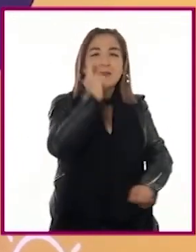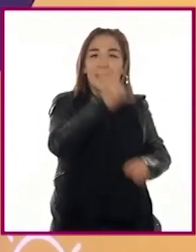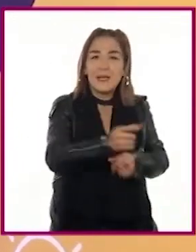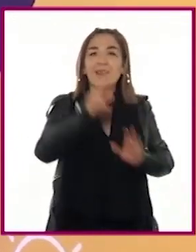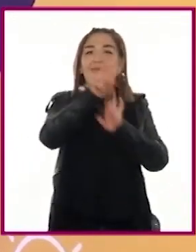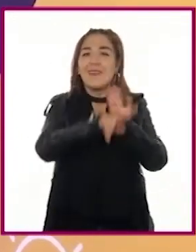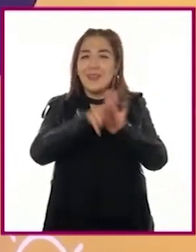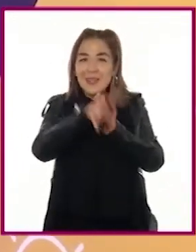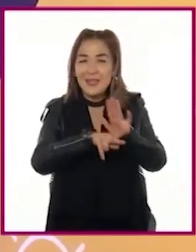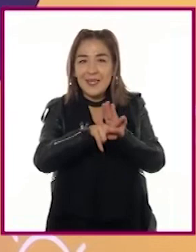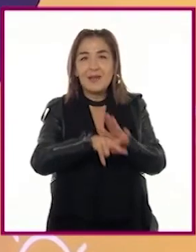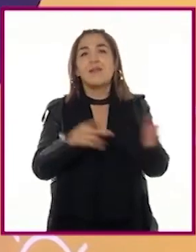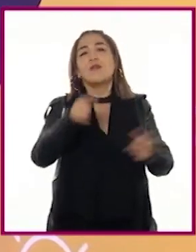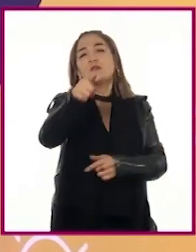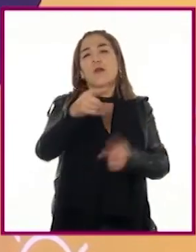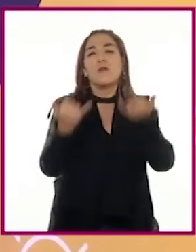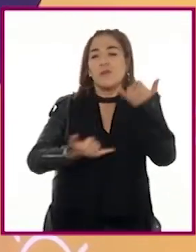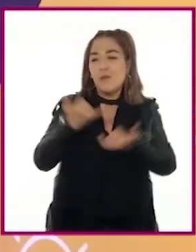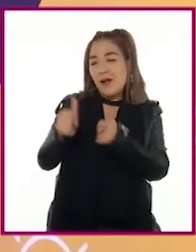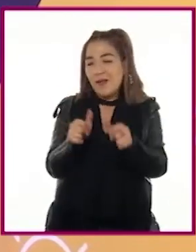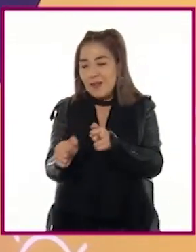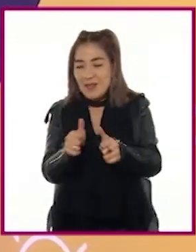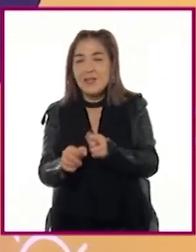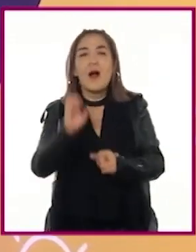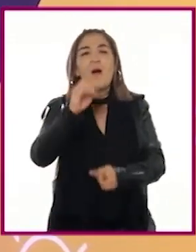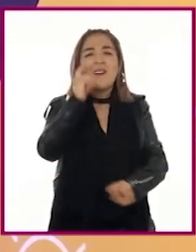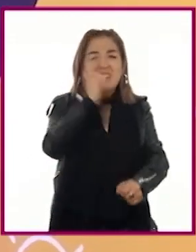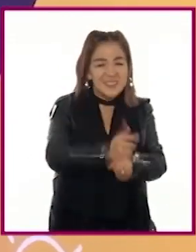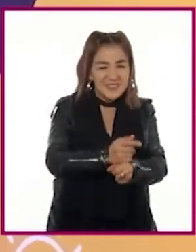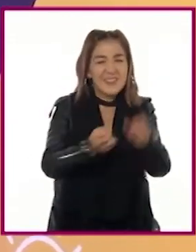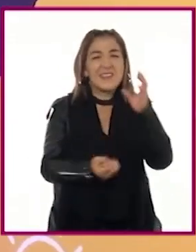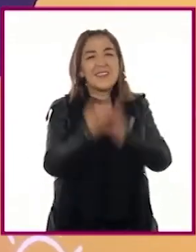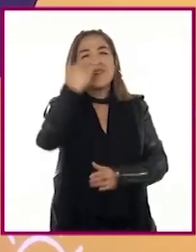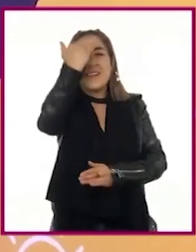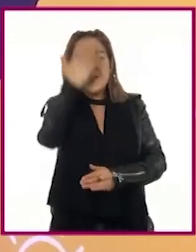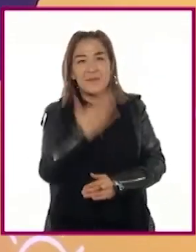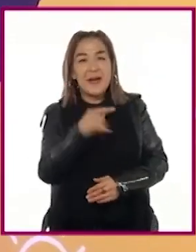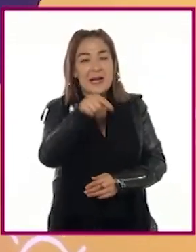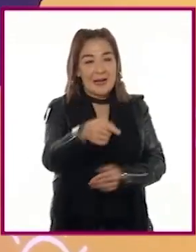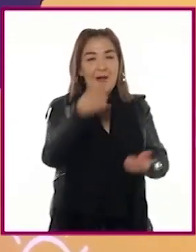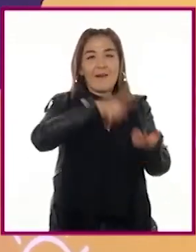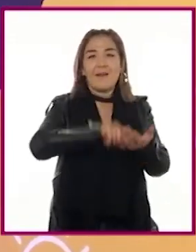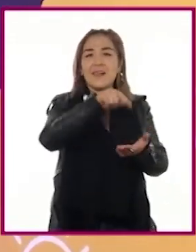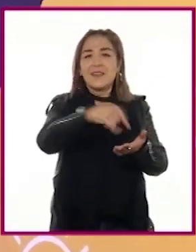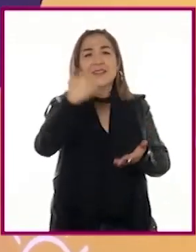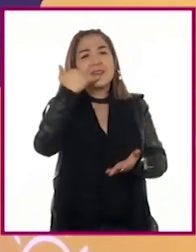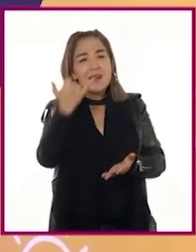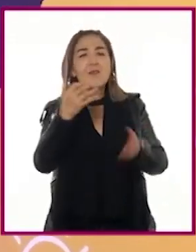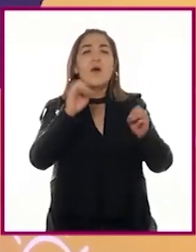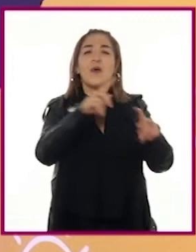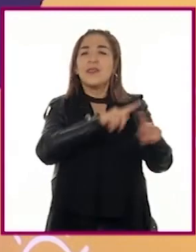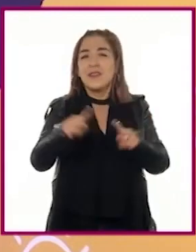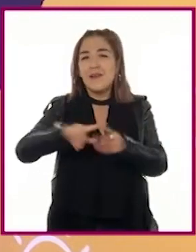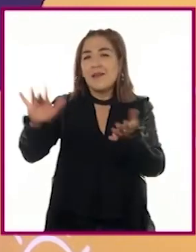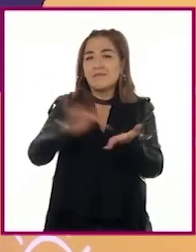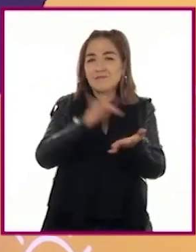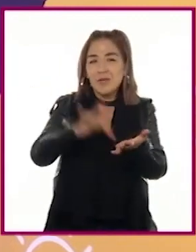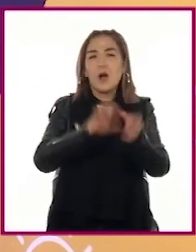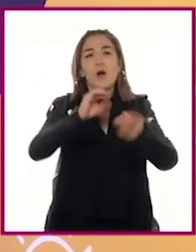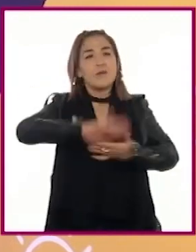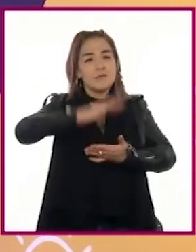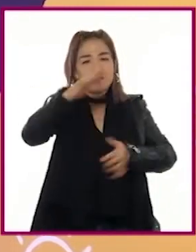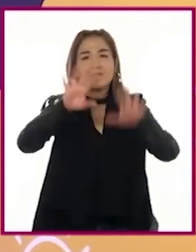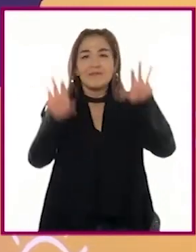como videos, pasar el rato jugando o descubriendo nuevas imágenes desde la pantalla de un teléfono o cualquier dispositivo con